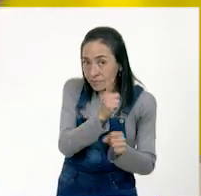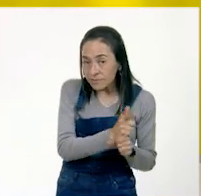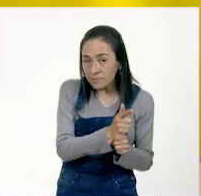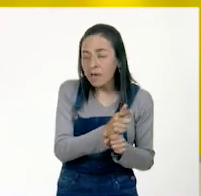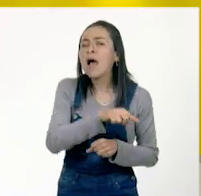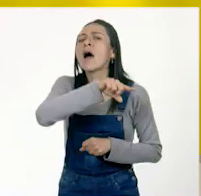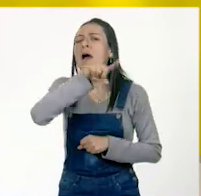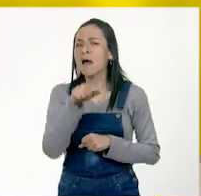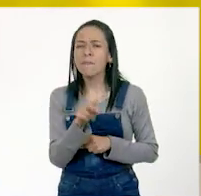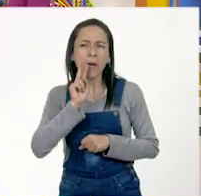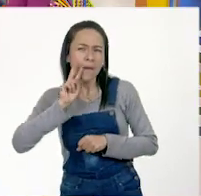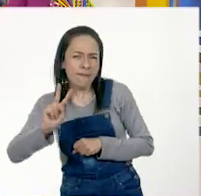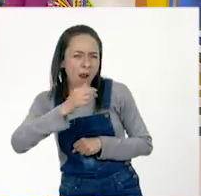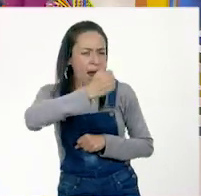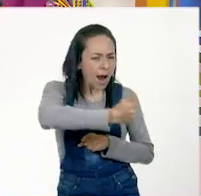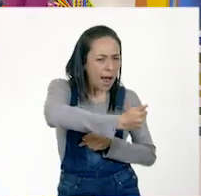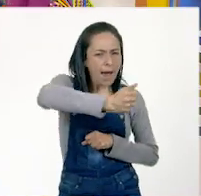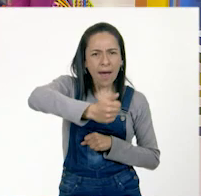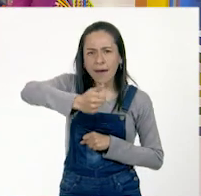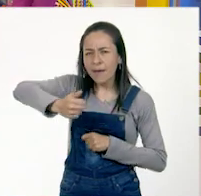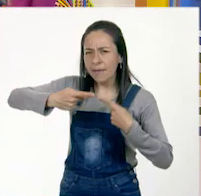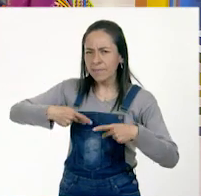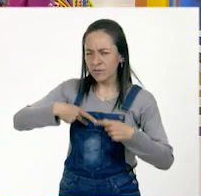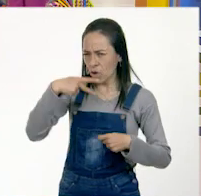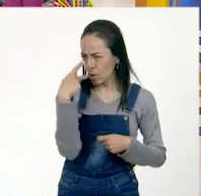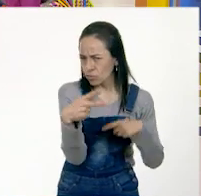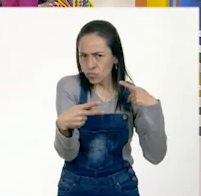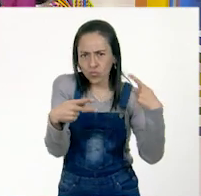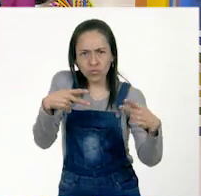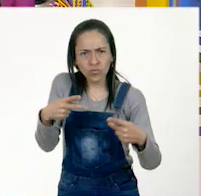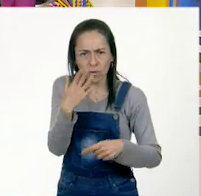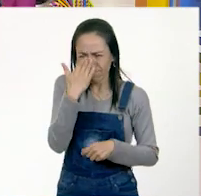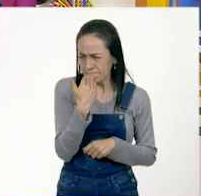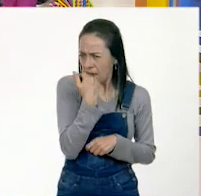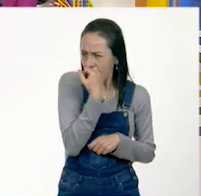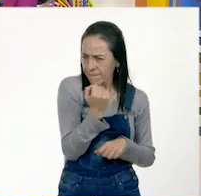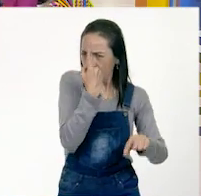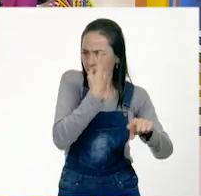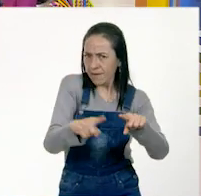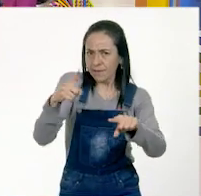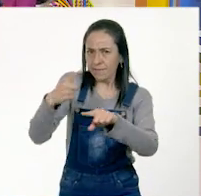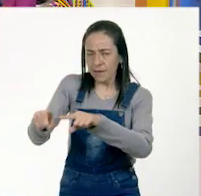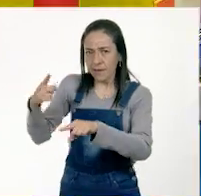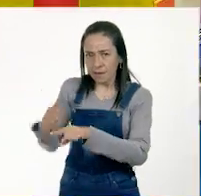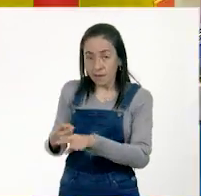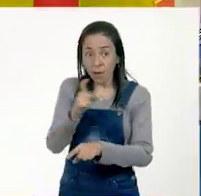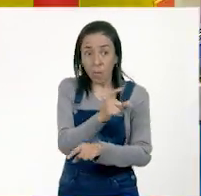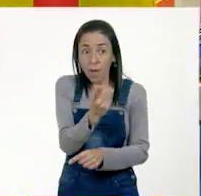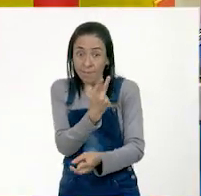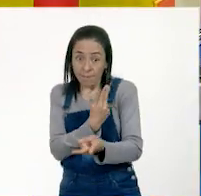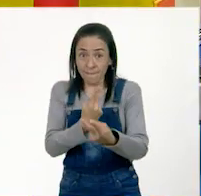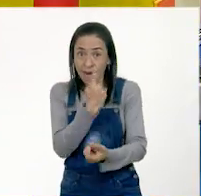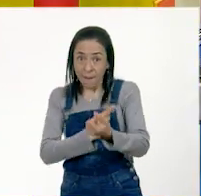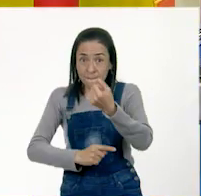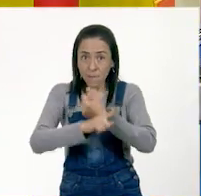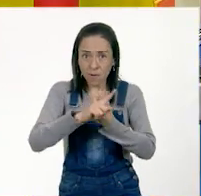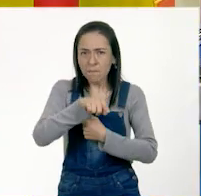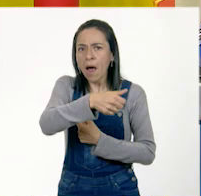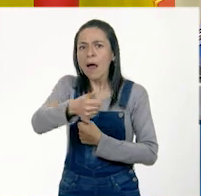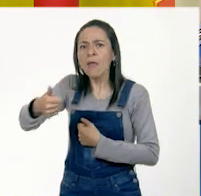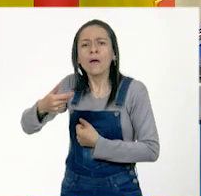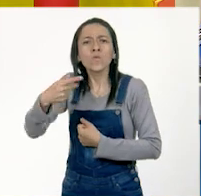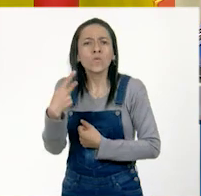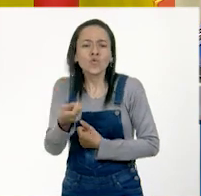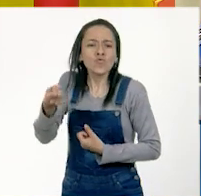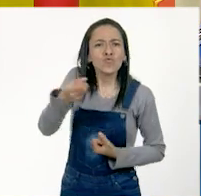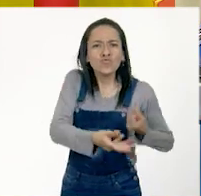habilidades de cada uno nos ayudó a resolver las situaciones a las que nos enfrentamos? Yo pude darme cuenta,